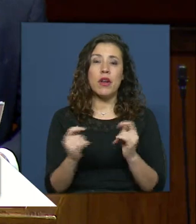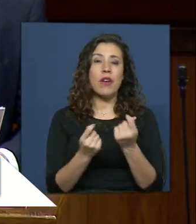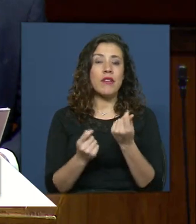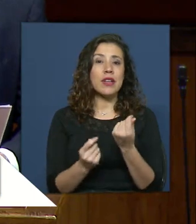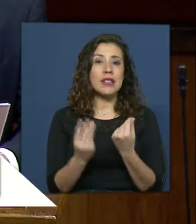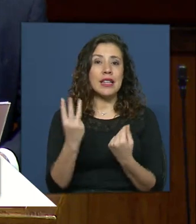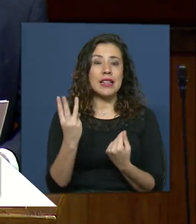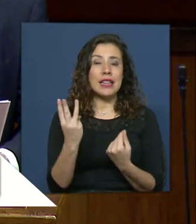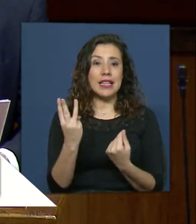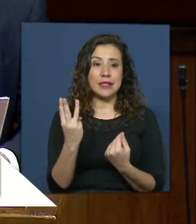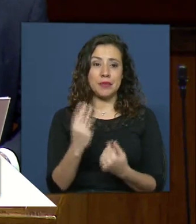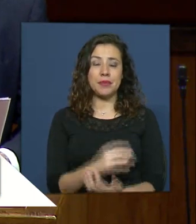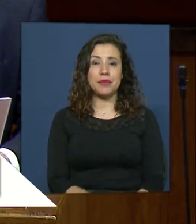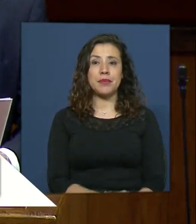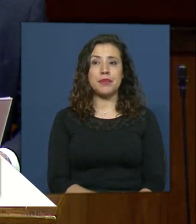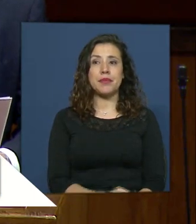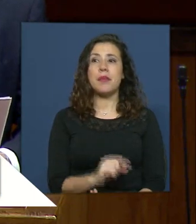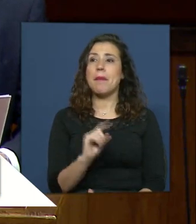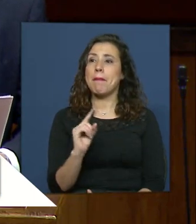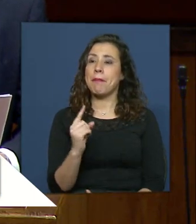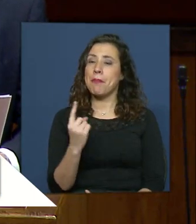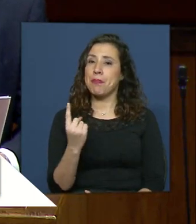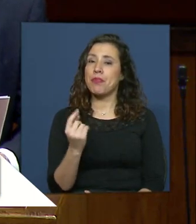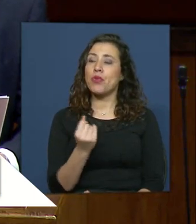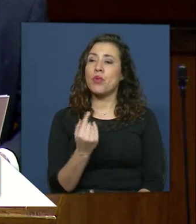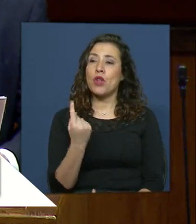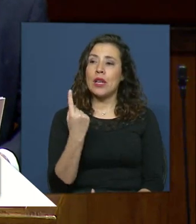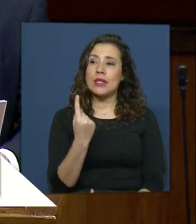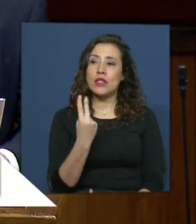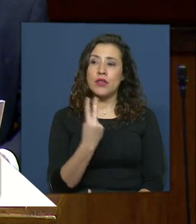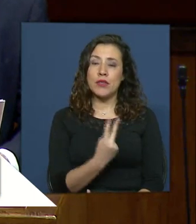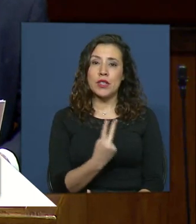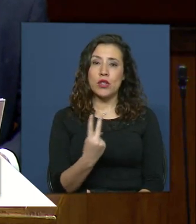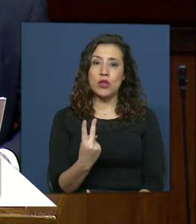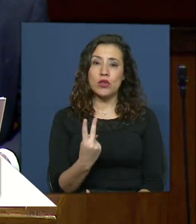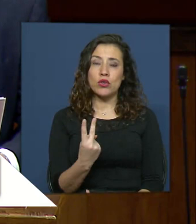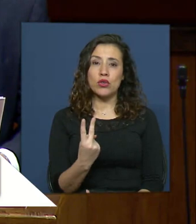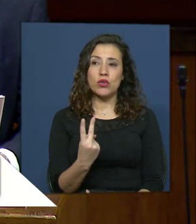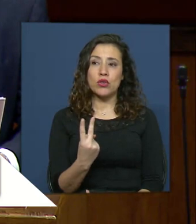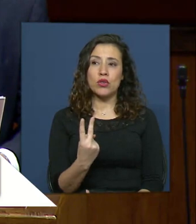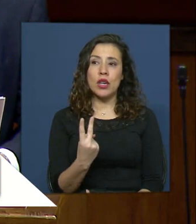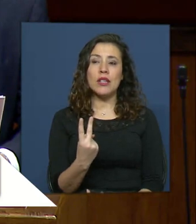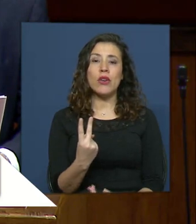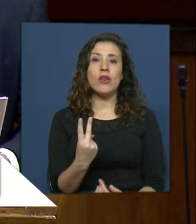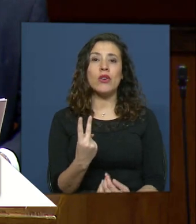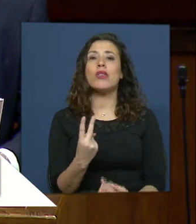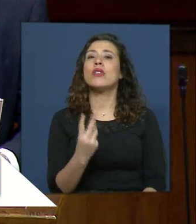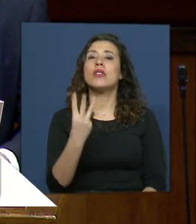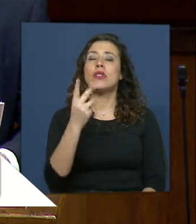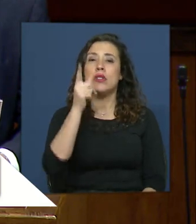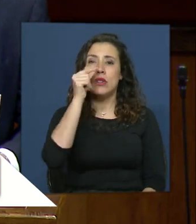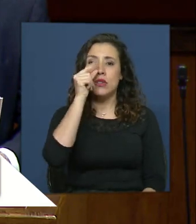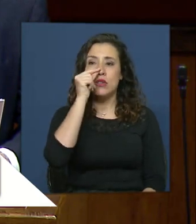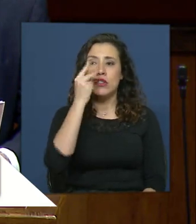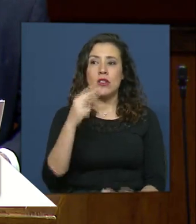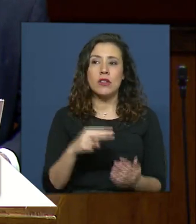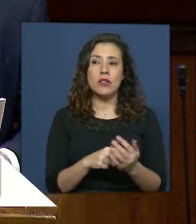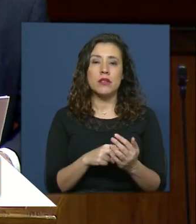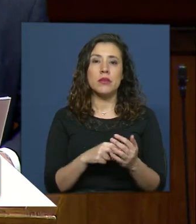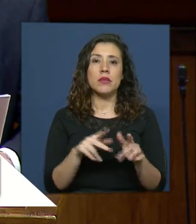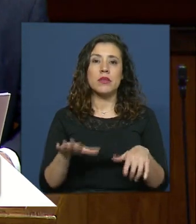este proyecto de ley. El primero es el número 122 del 3 de octubre del